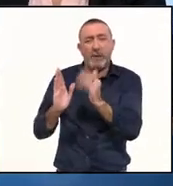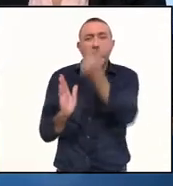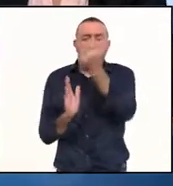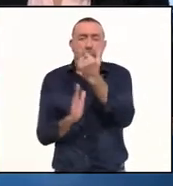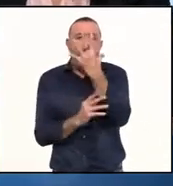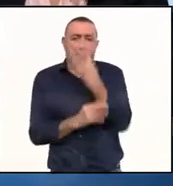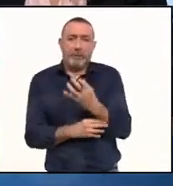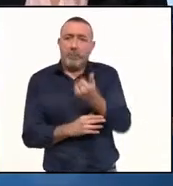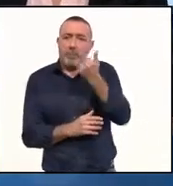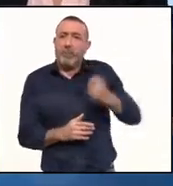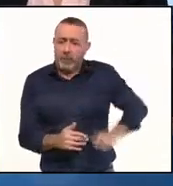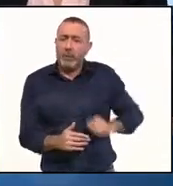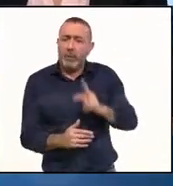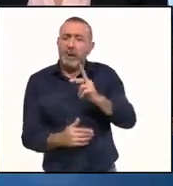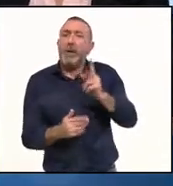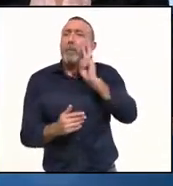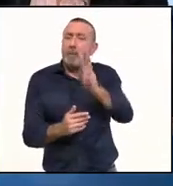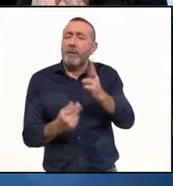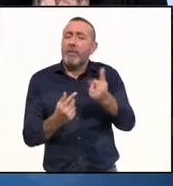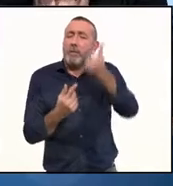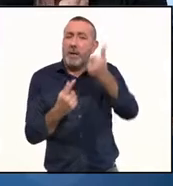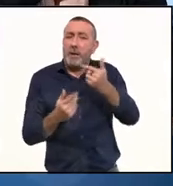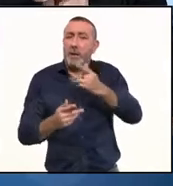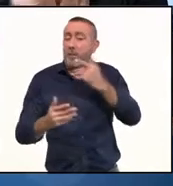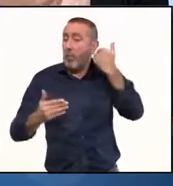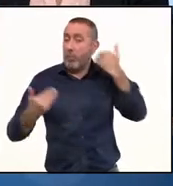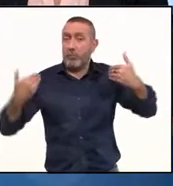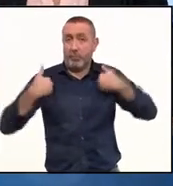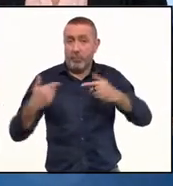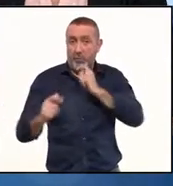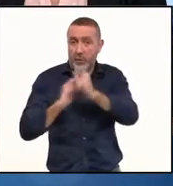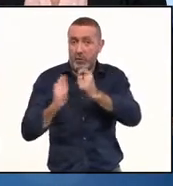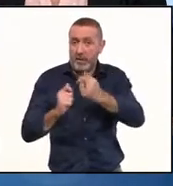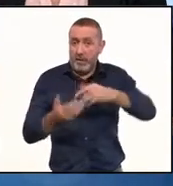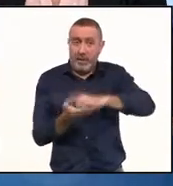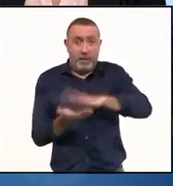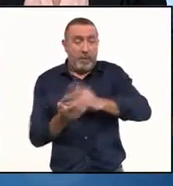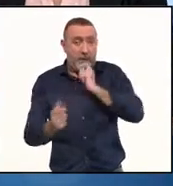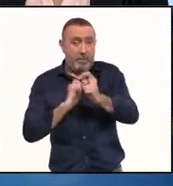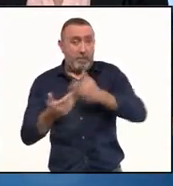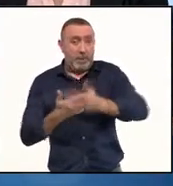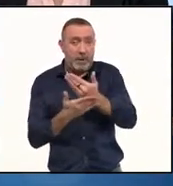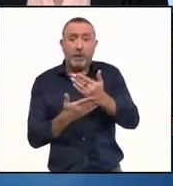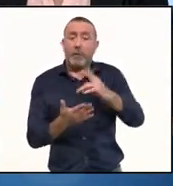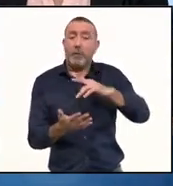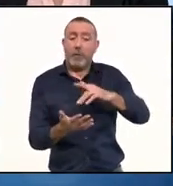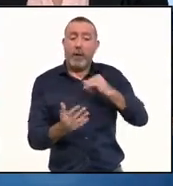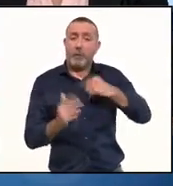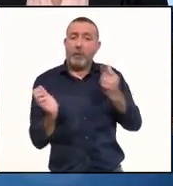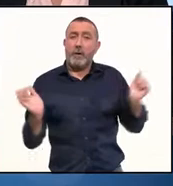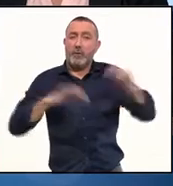serio queda mucho por hacer las mujeres priístas de málaga teníamos un encuentro ayer con dos supervivientes